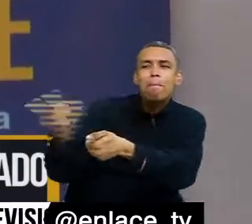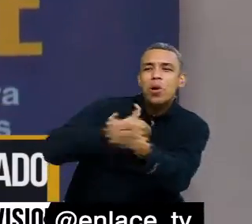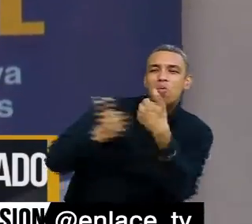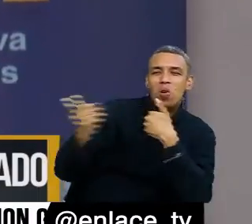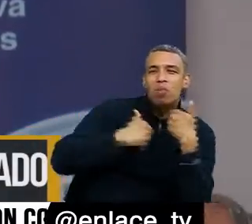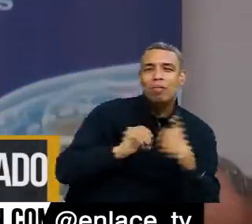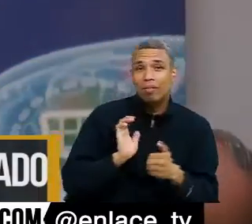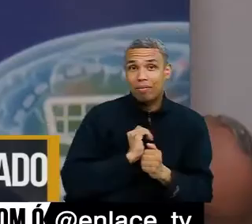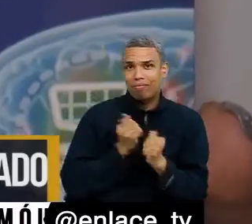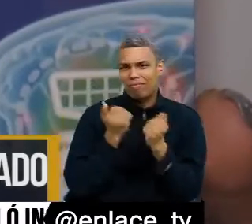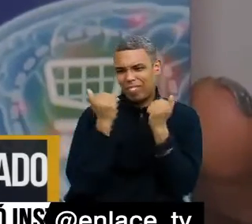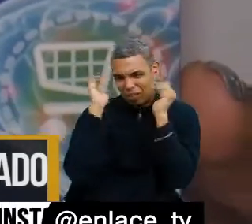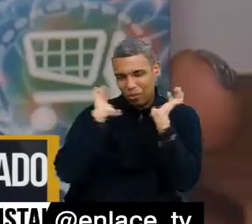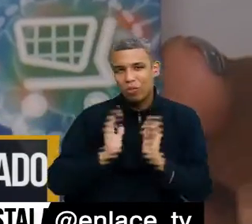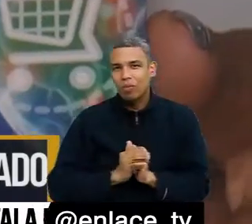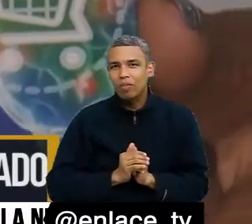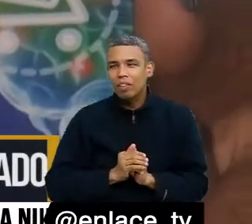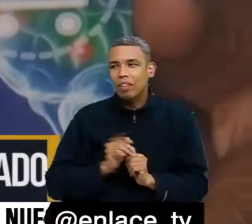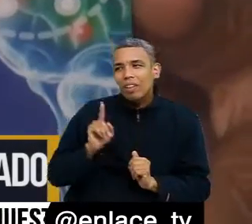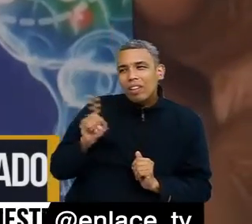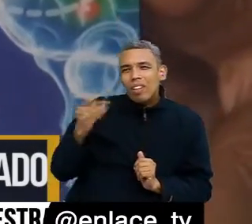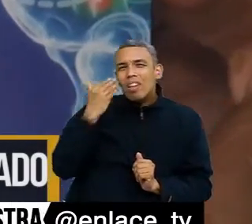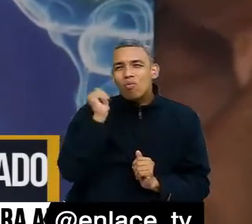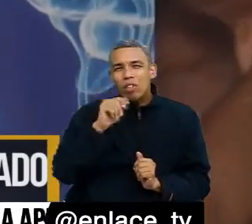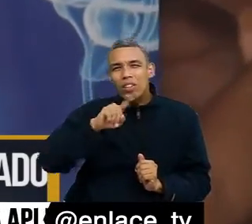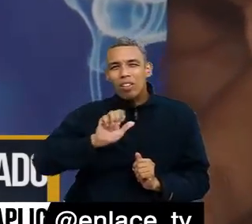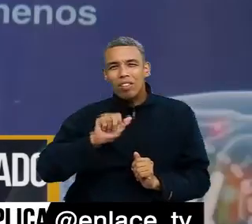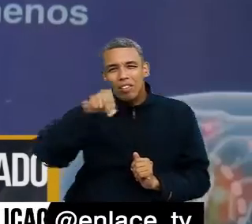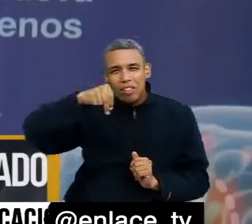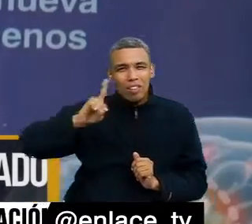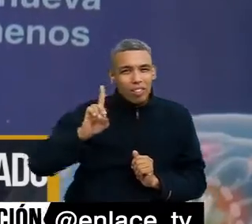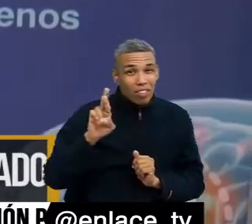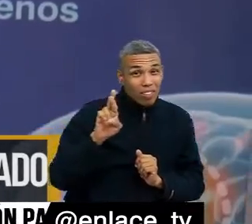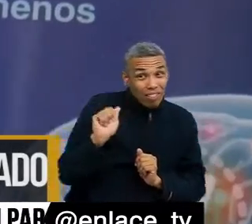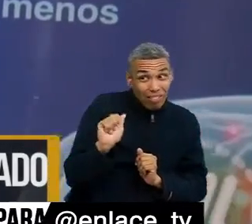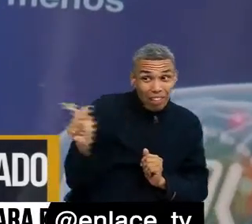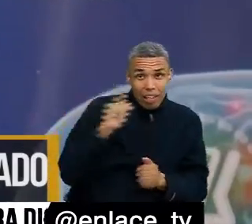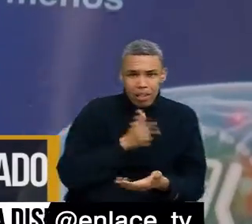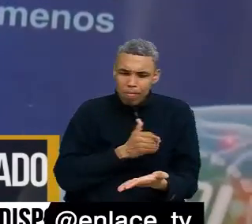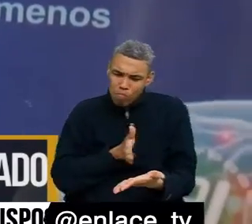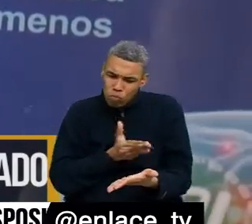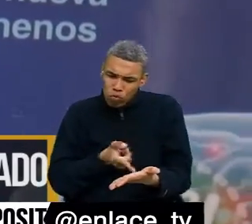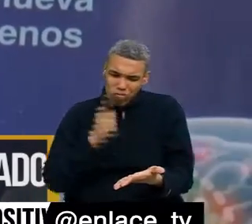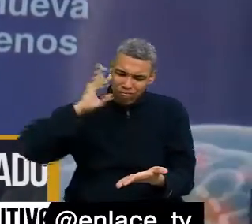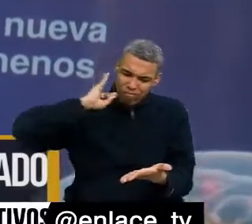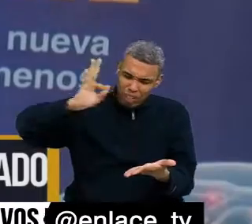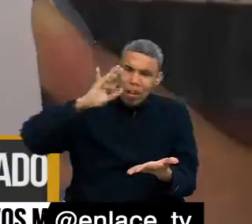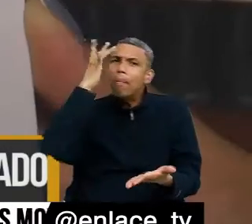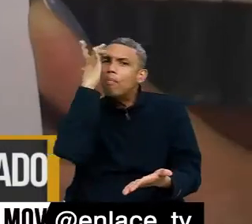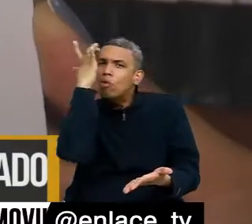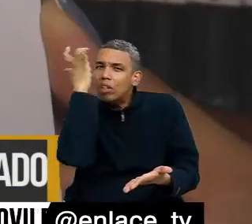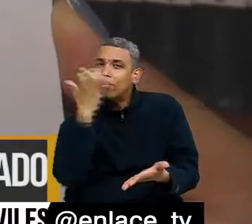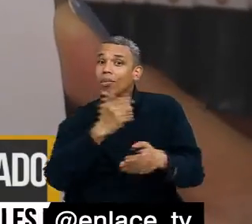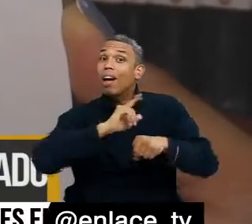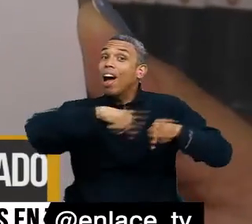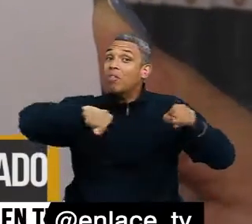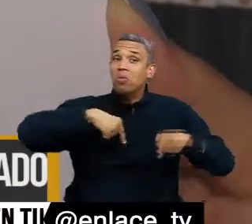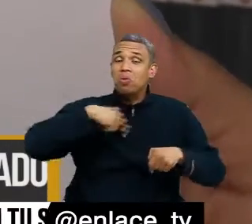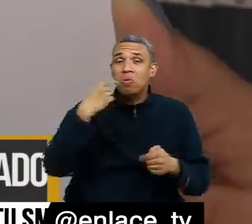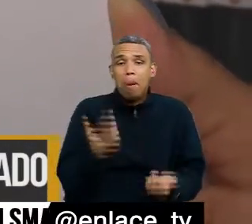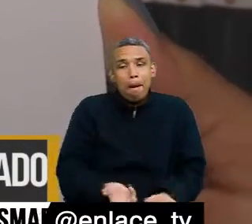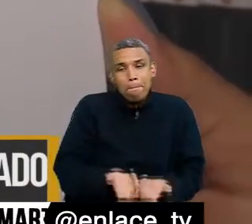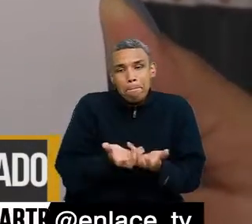Klarik, asegura Sandra Arciniegas de la librería Leer y Algo Más en Barranca Bermeja, explica sobre lo que la gente no sabe muchas veces, qué es